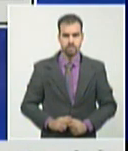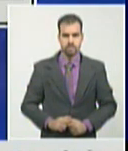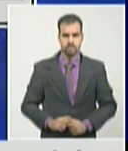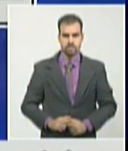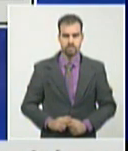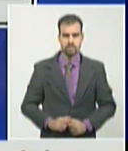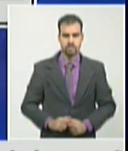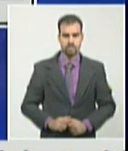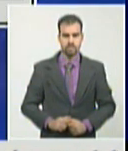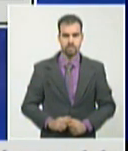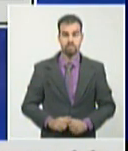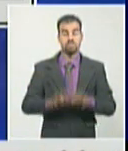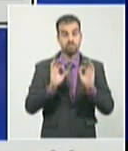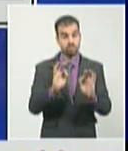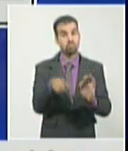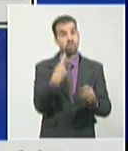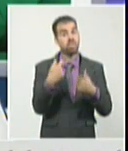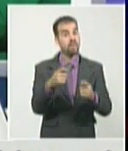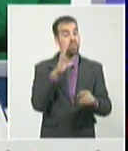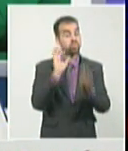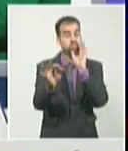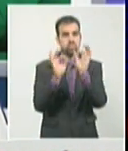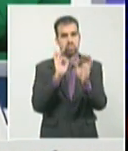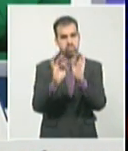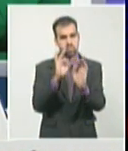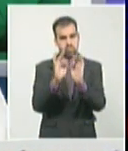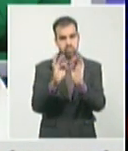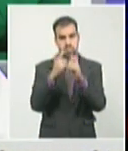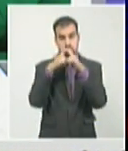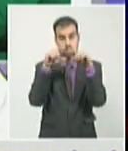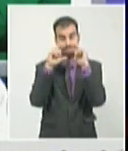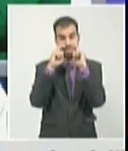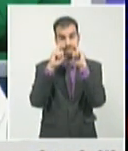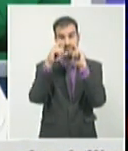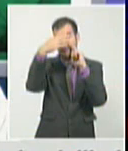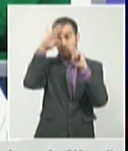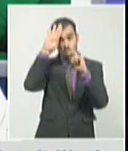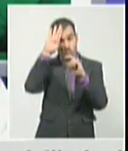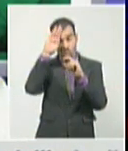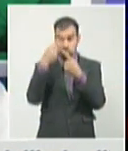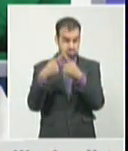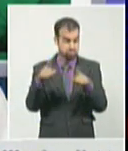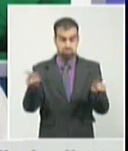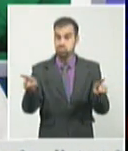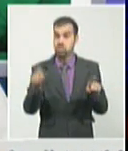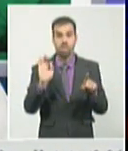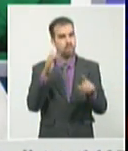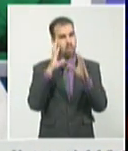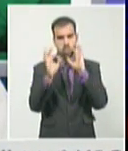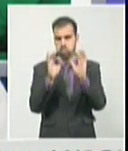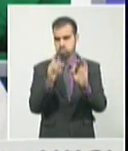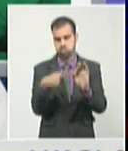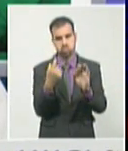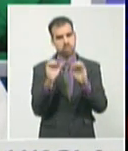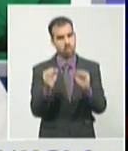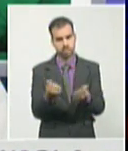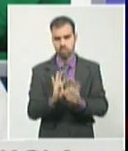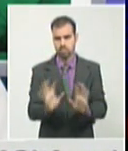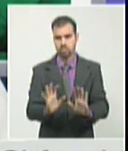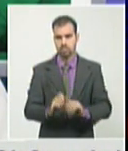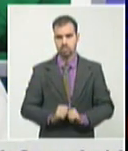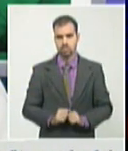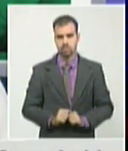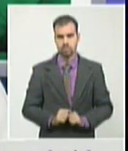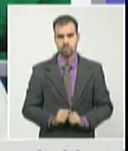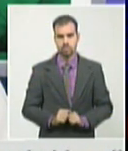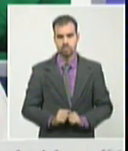que proteger en toda cuba yo creo que las tasas que pusimos de los territorios porque hasta el